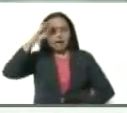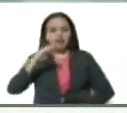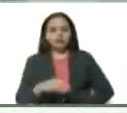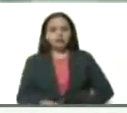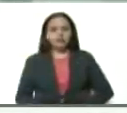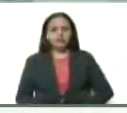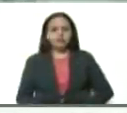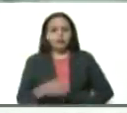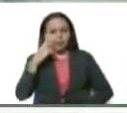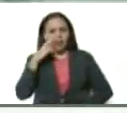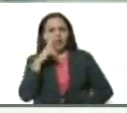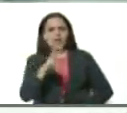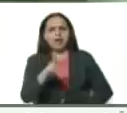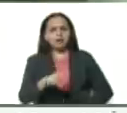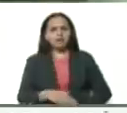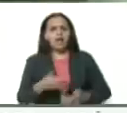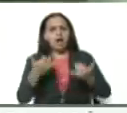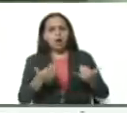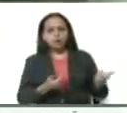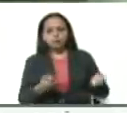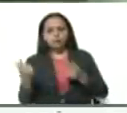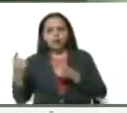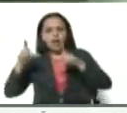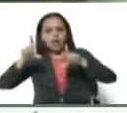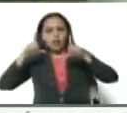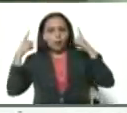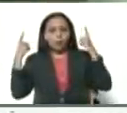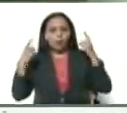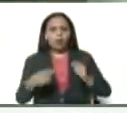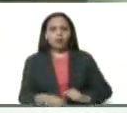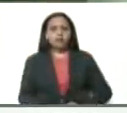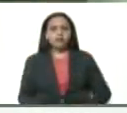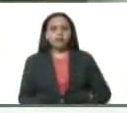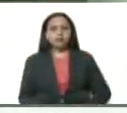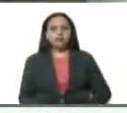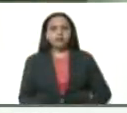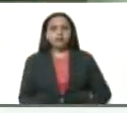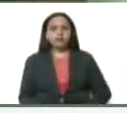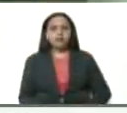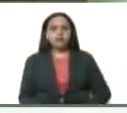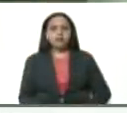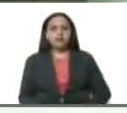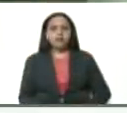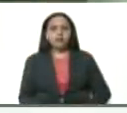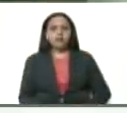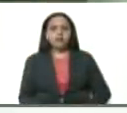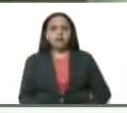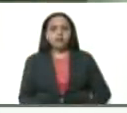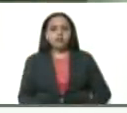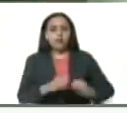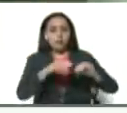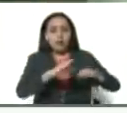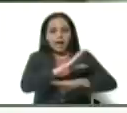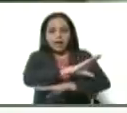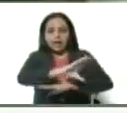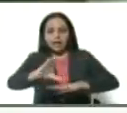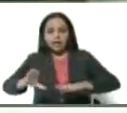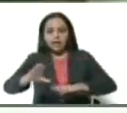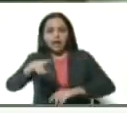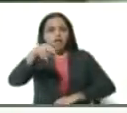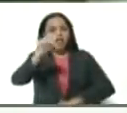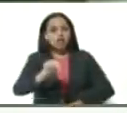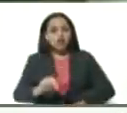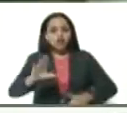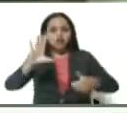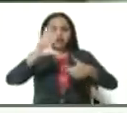que ustedes vean, vámonos directo de La Guaira, de la costa caribeña, del norte de